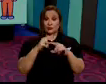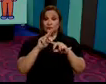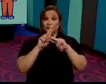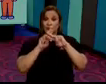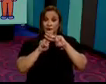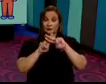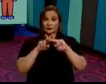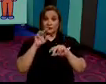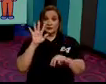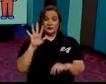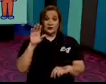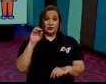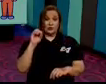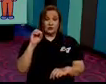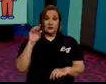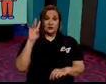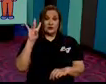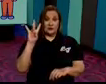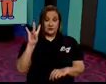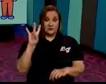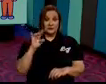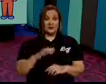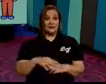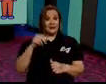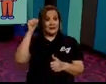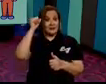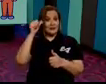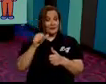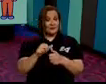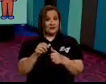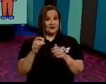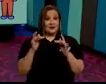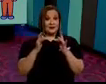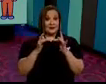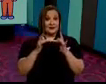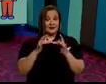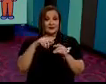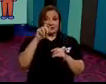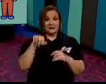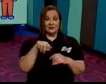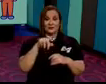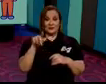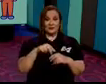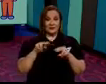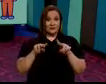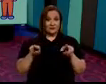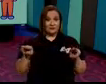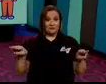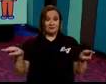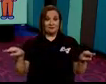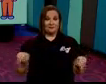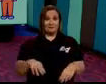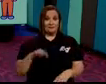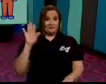estrella 507. Y por supuesto, recuerden que la estrella se conecta con la diversidad. Chao, chao.